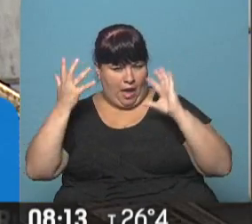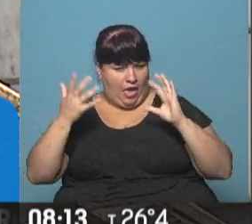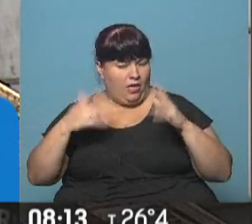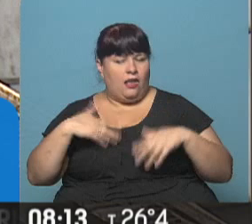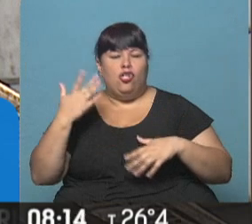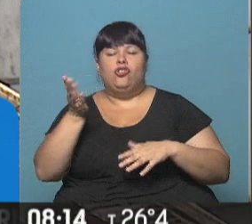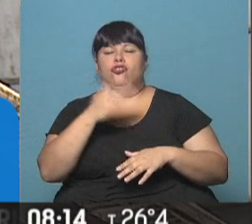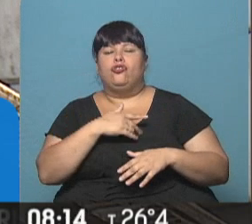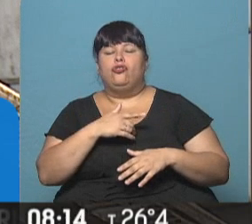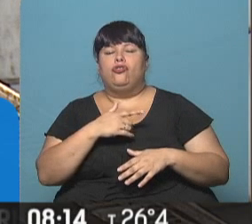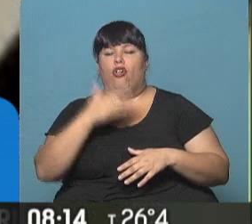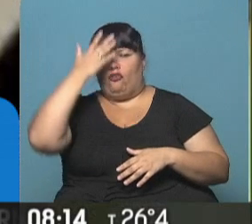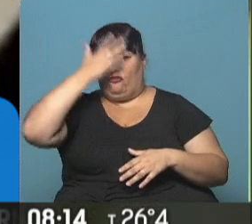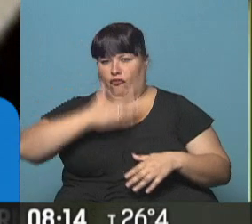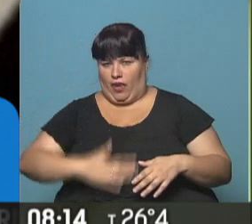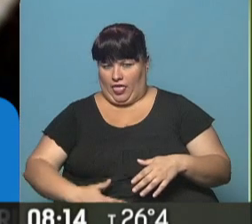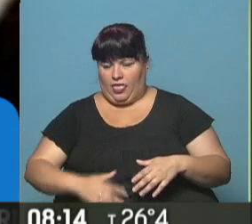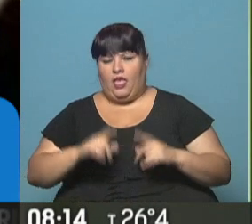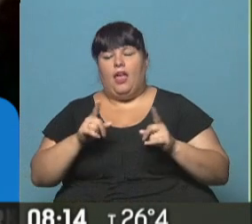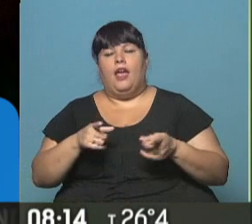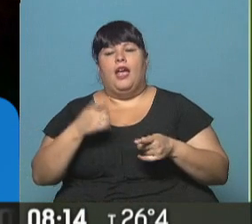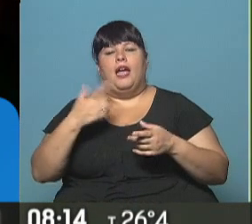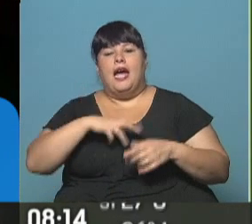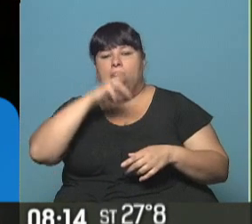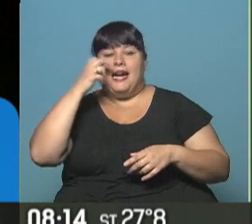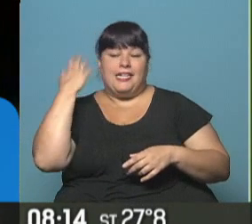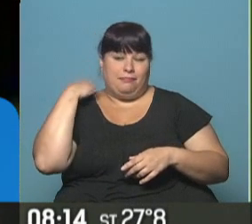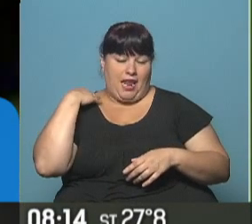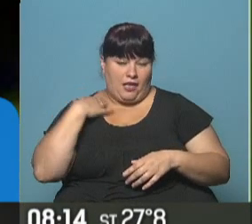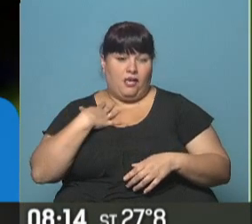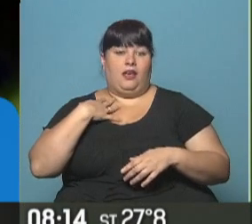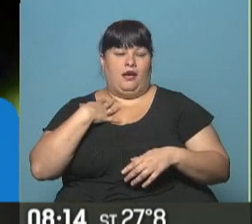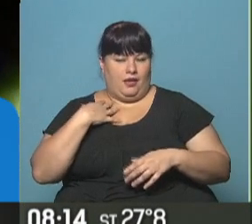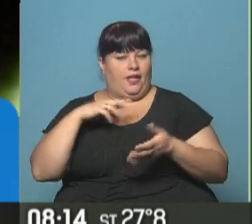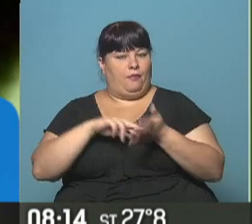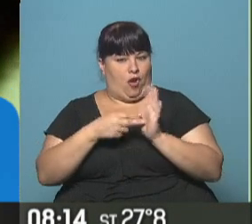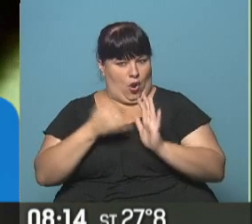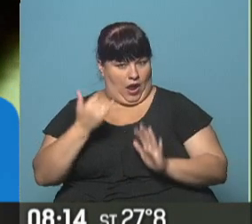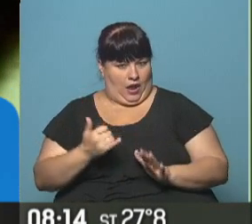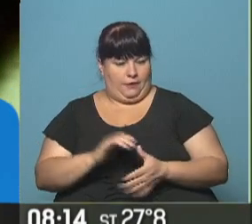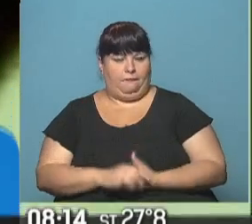toda la parte frontal, y tiene las vías respiratorias comprometidas.